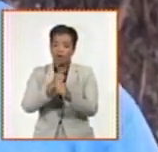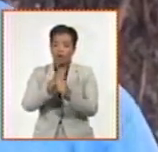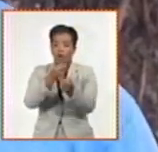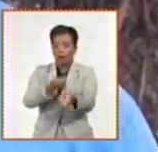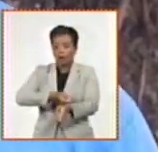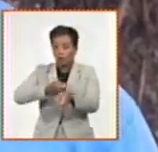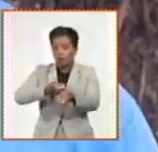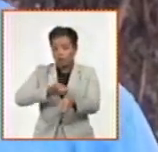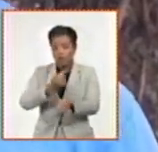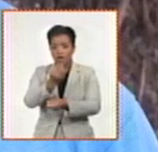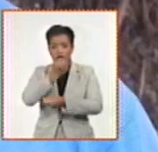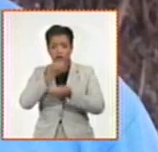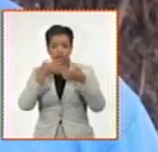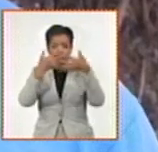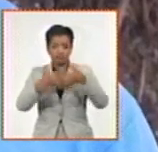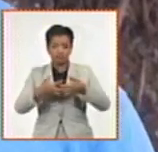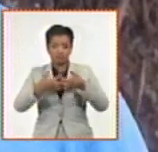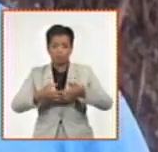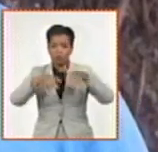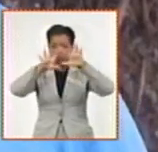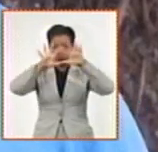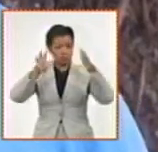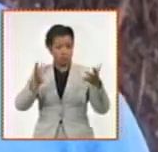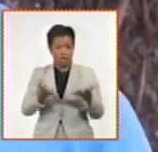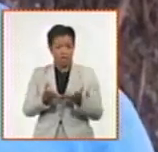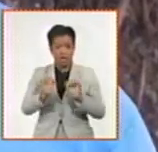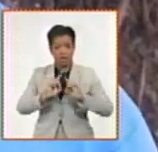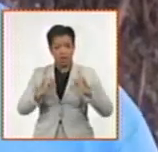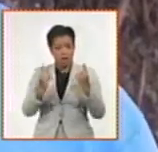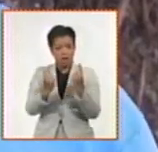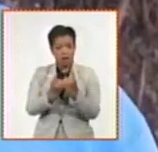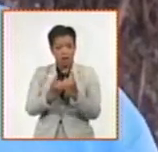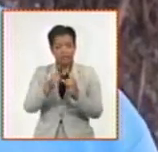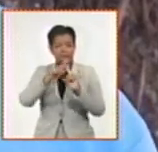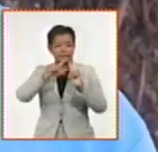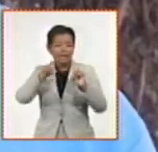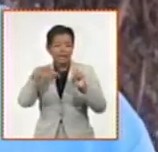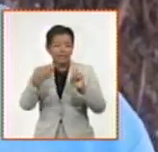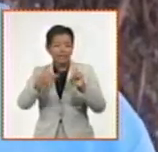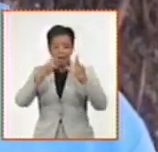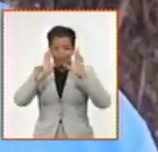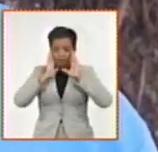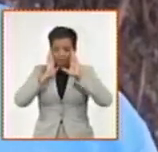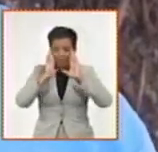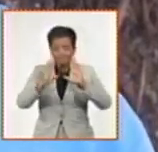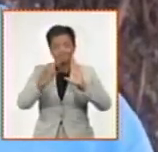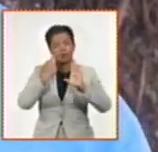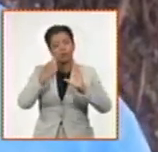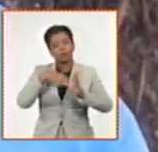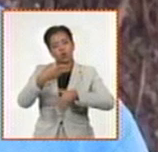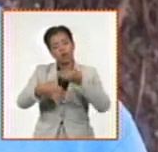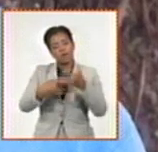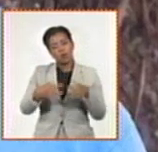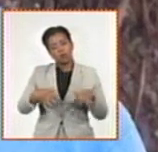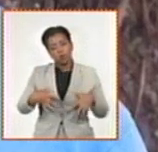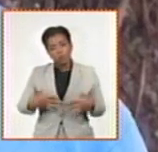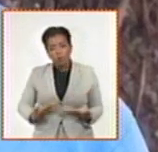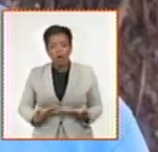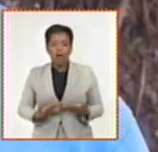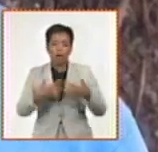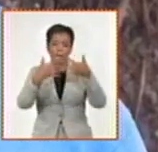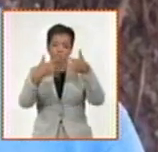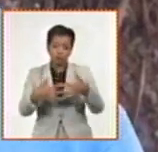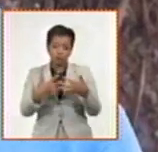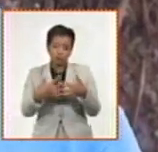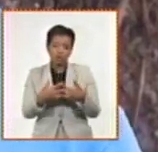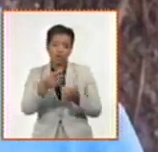soberanía alimentaria a nivel global. El asunto es ver la problemática de la cadena